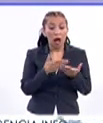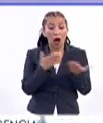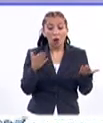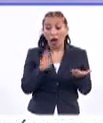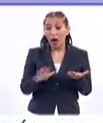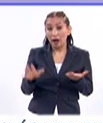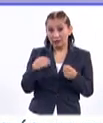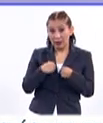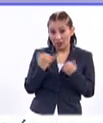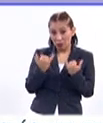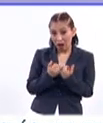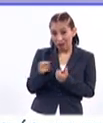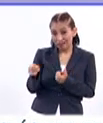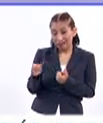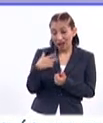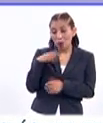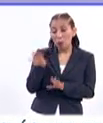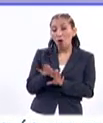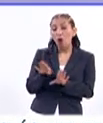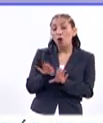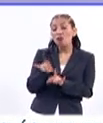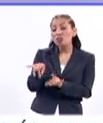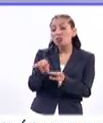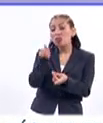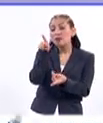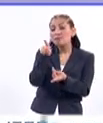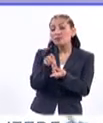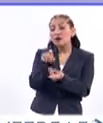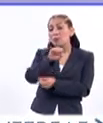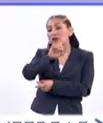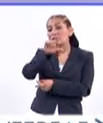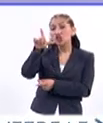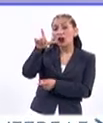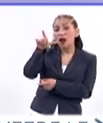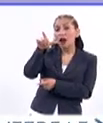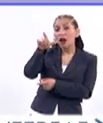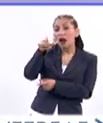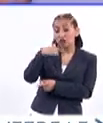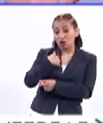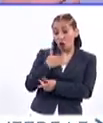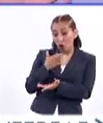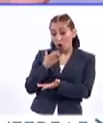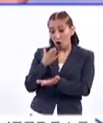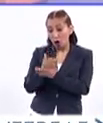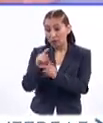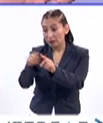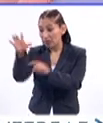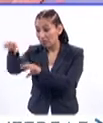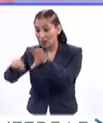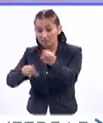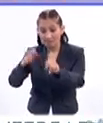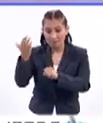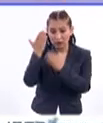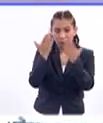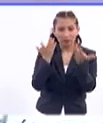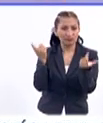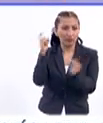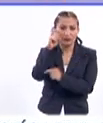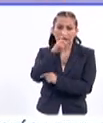Ahora existe cierta profesionalización que impide que uno abarque mucho campo.